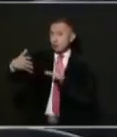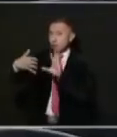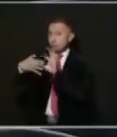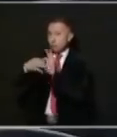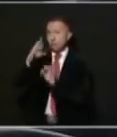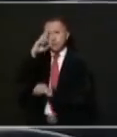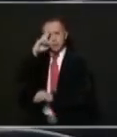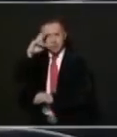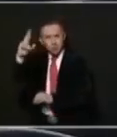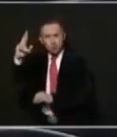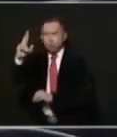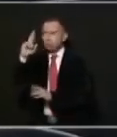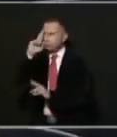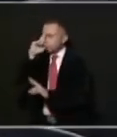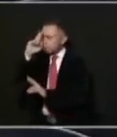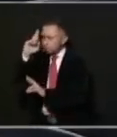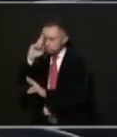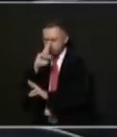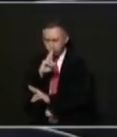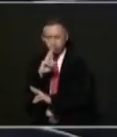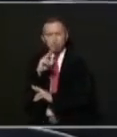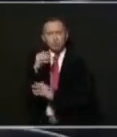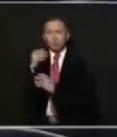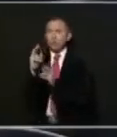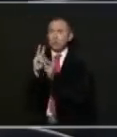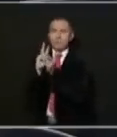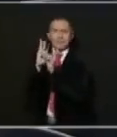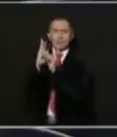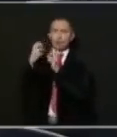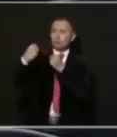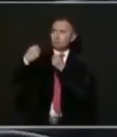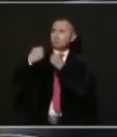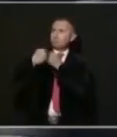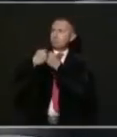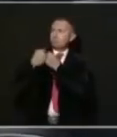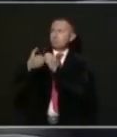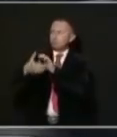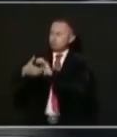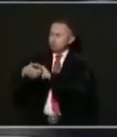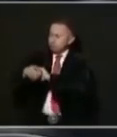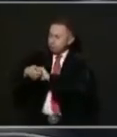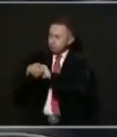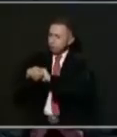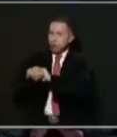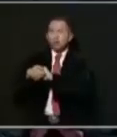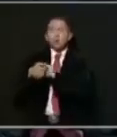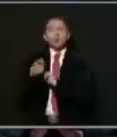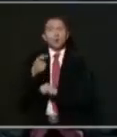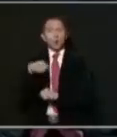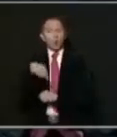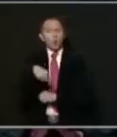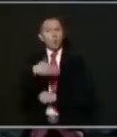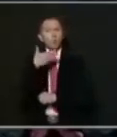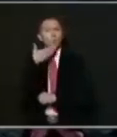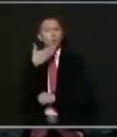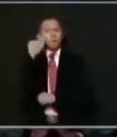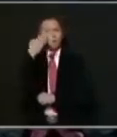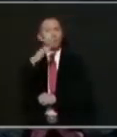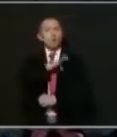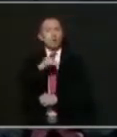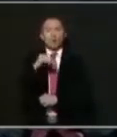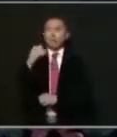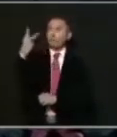de buena vecindad. Es momento de cambiar la relación bilateral hacia